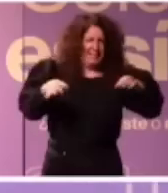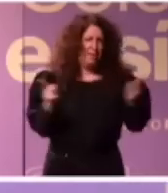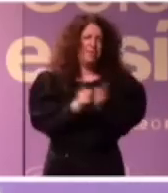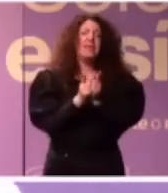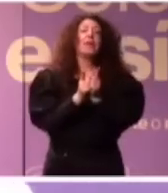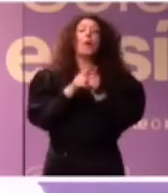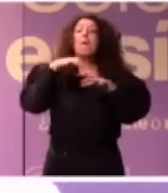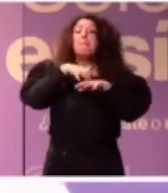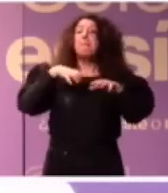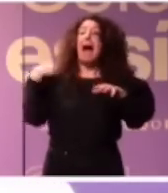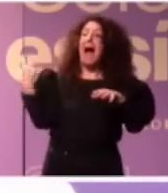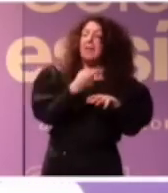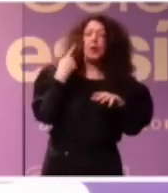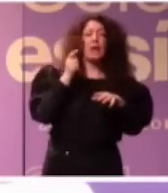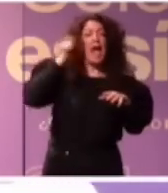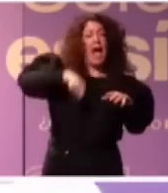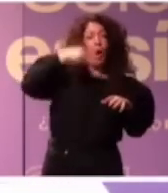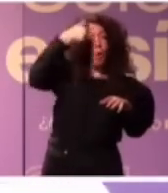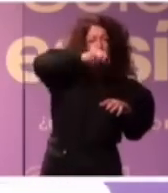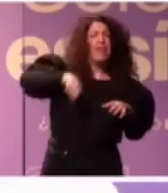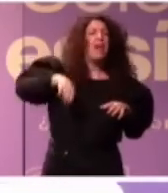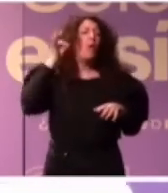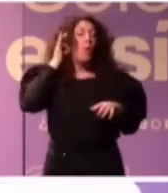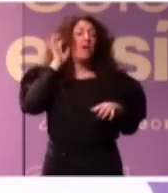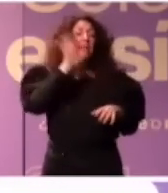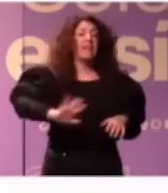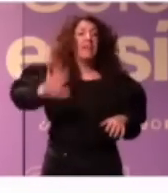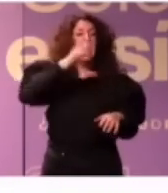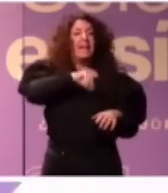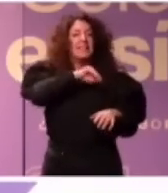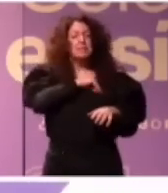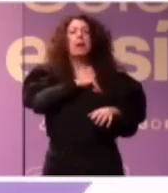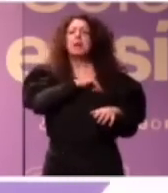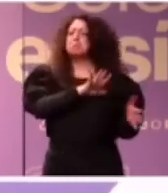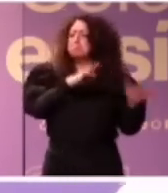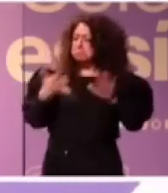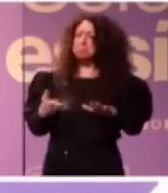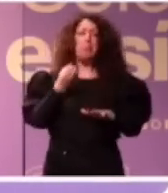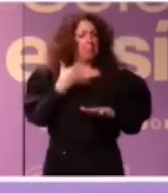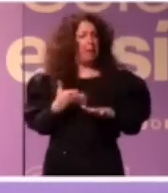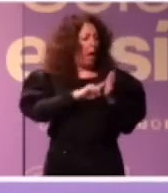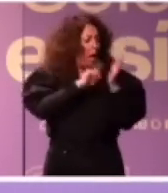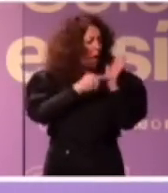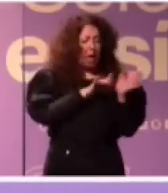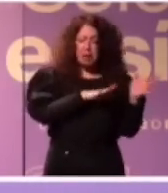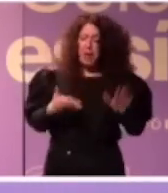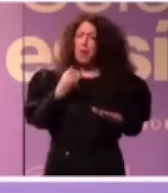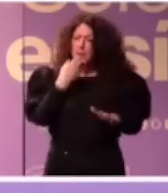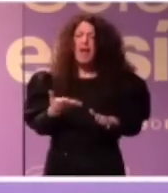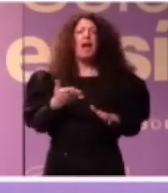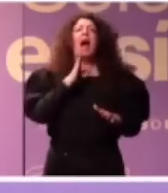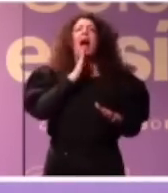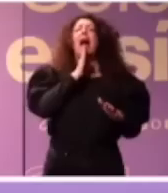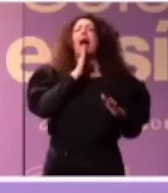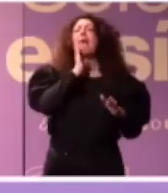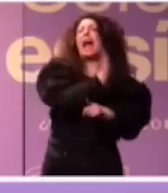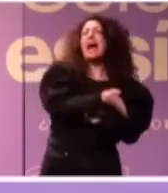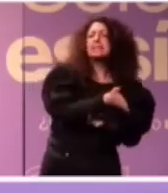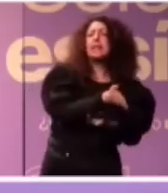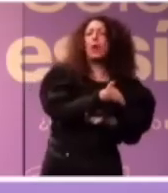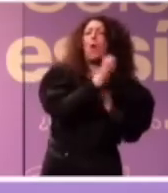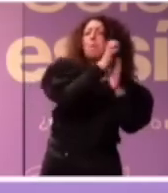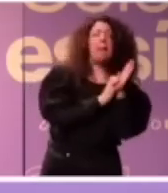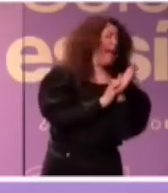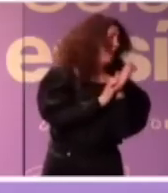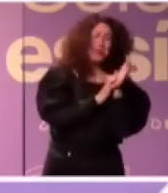La mayoría de los jueces y juezas de este país han aplicado bien la ley y no están rebajando las penas.